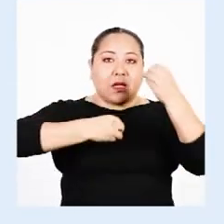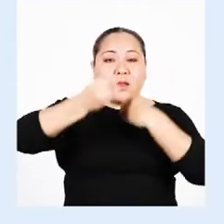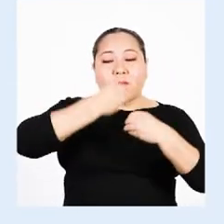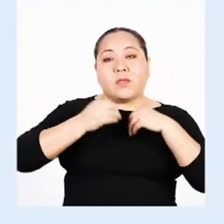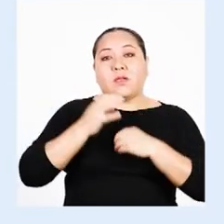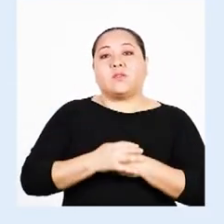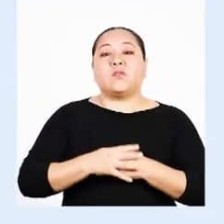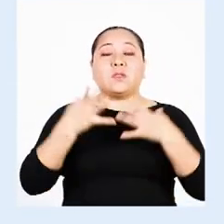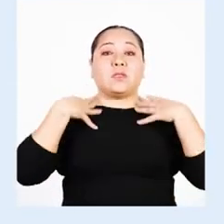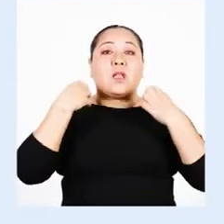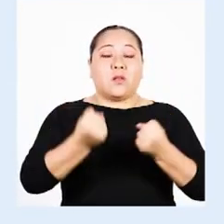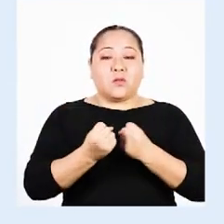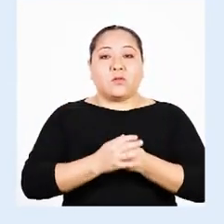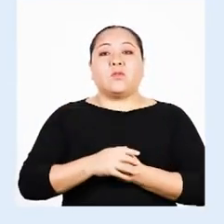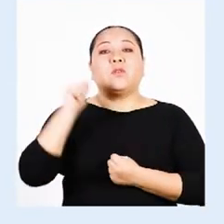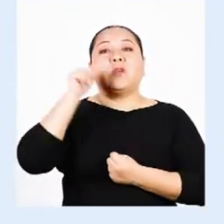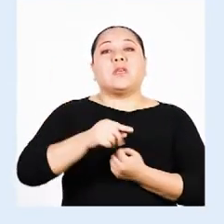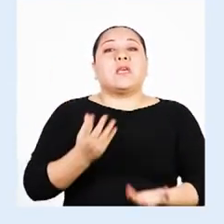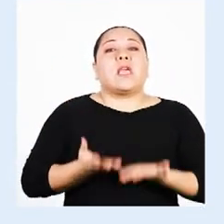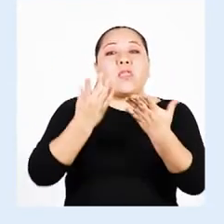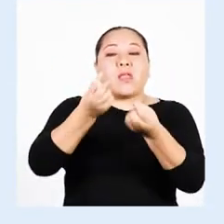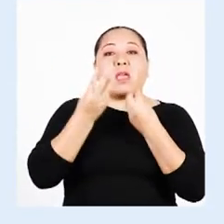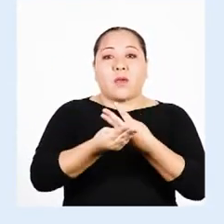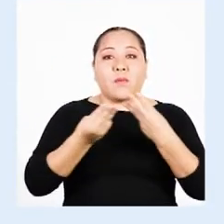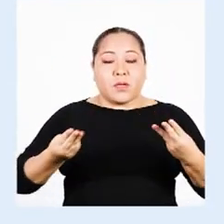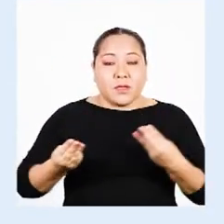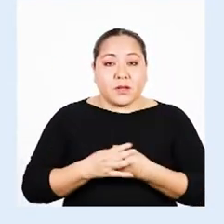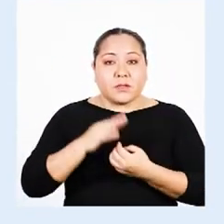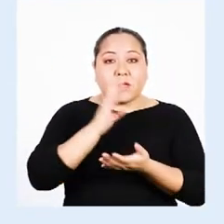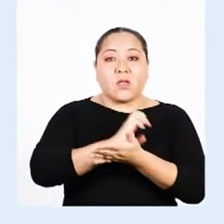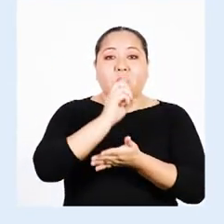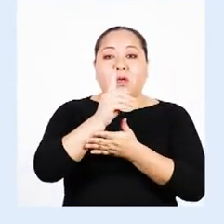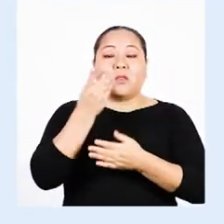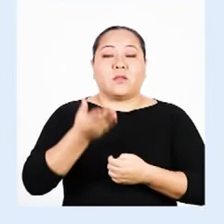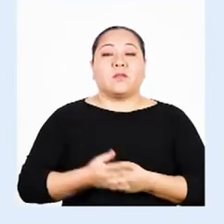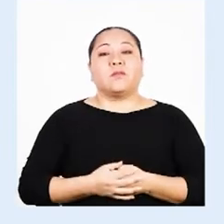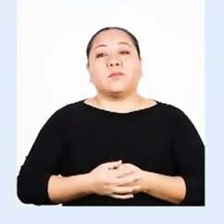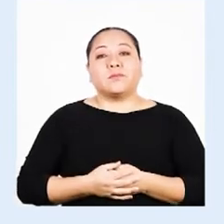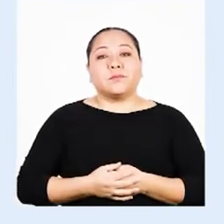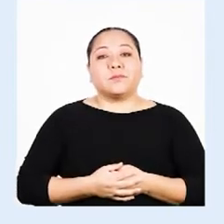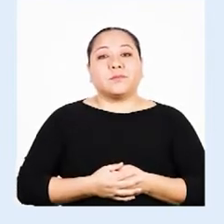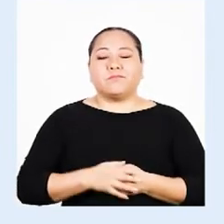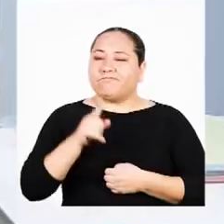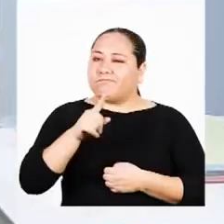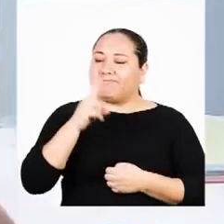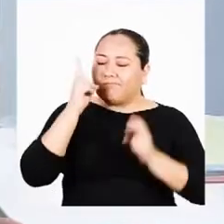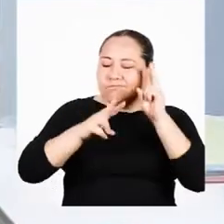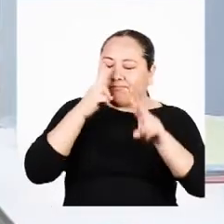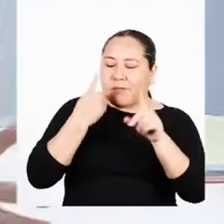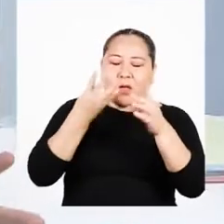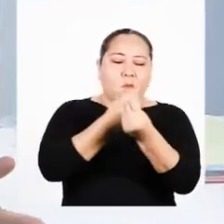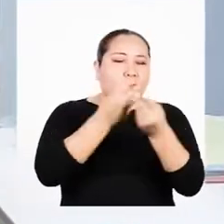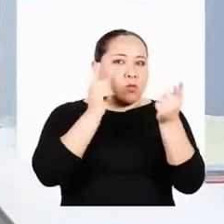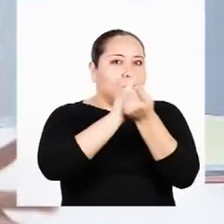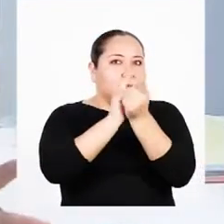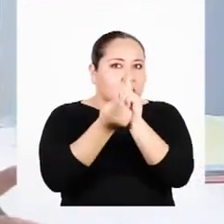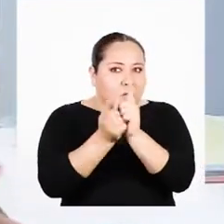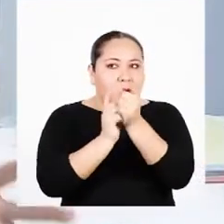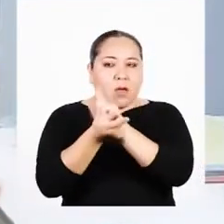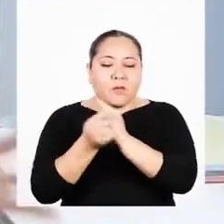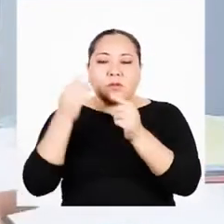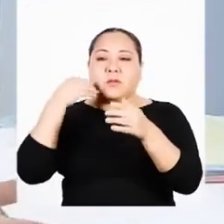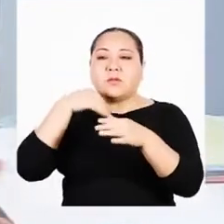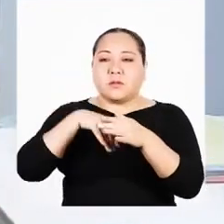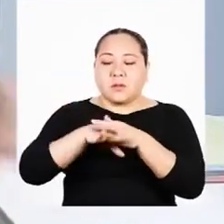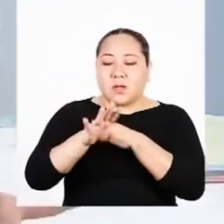de alimentación, salud y entrega de materiales educativos. Se notan muchas transformaciones